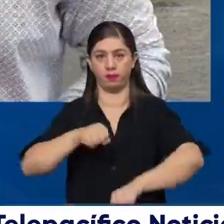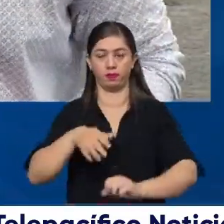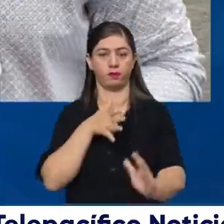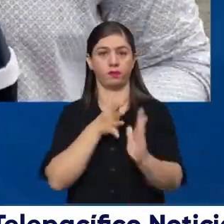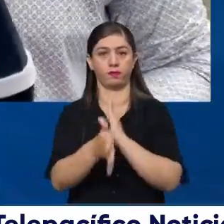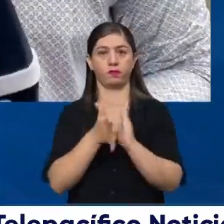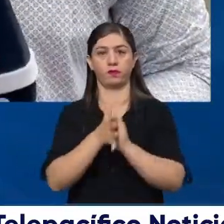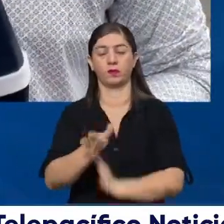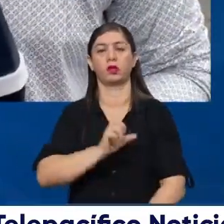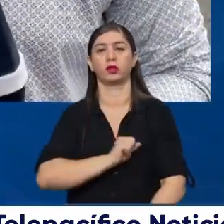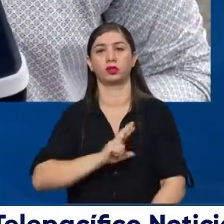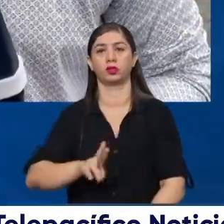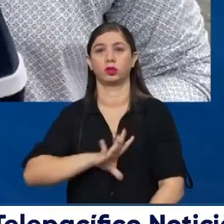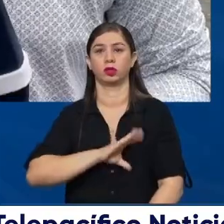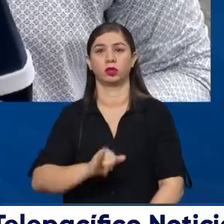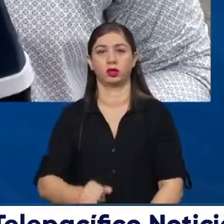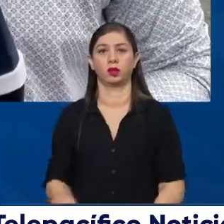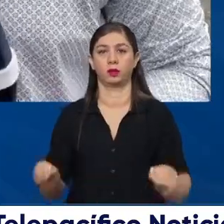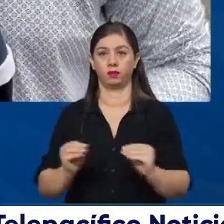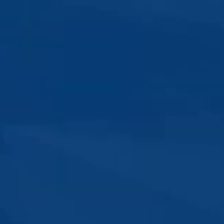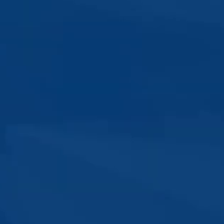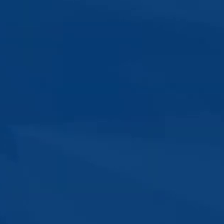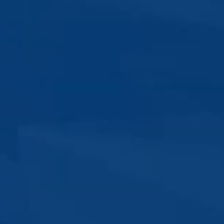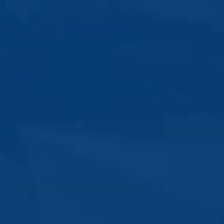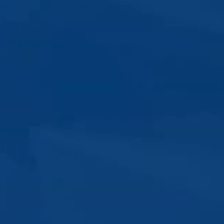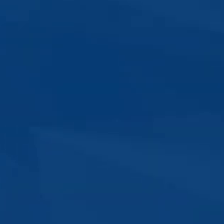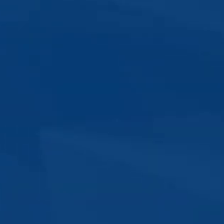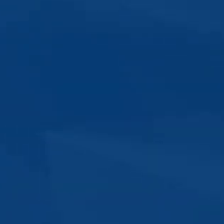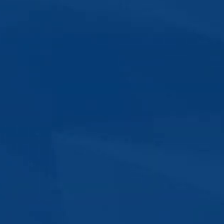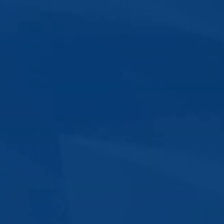traigo desde el sur de la ciudad continúan ustedes como hacer estudio